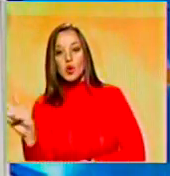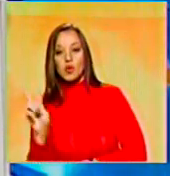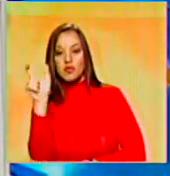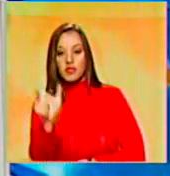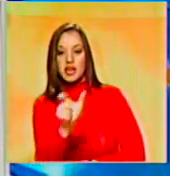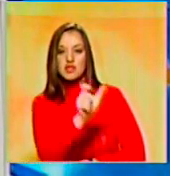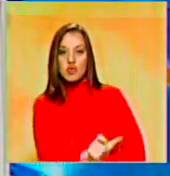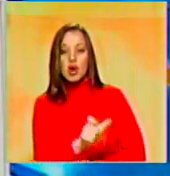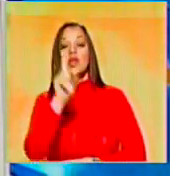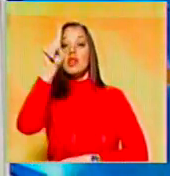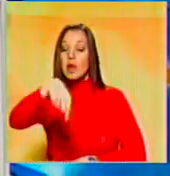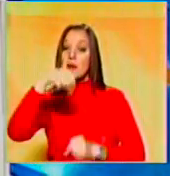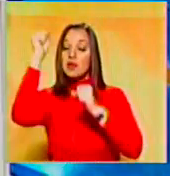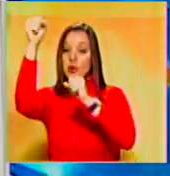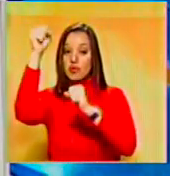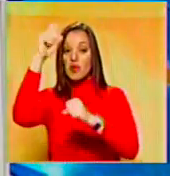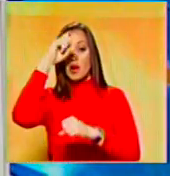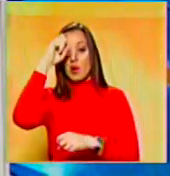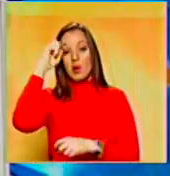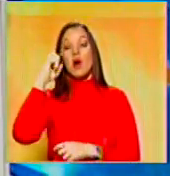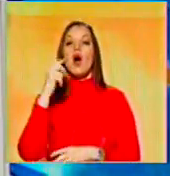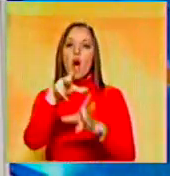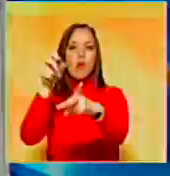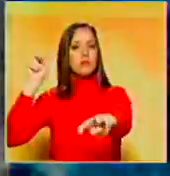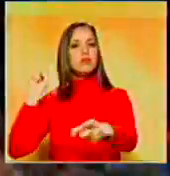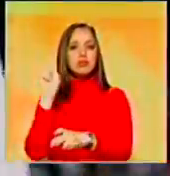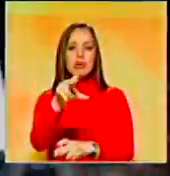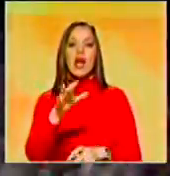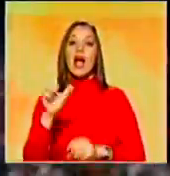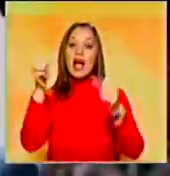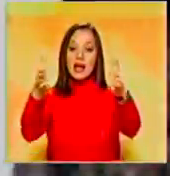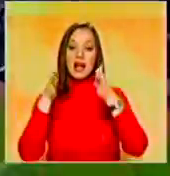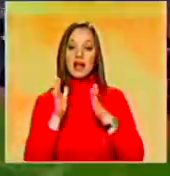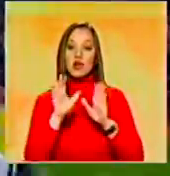Yoermis Medina ganó el quinto juego del año.